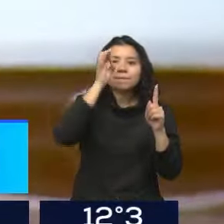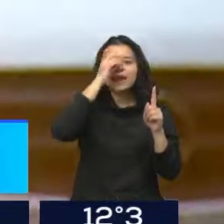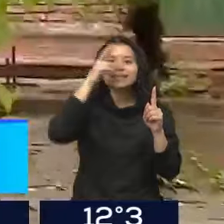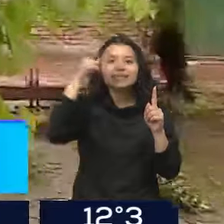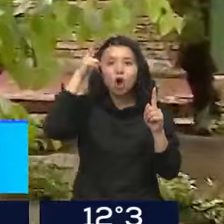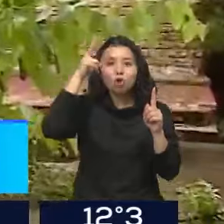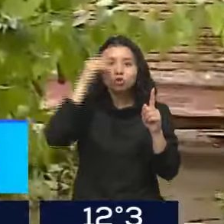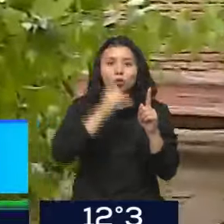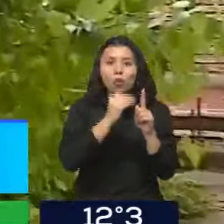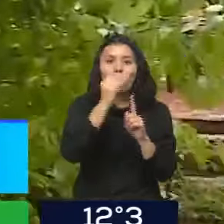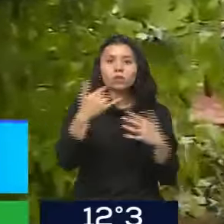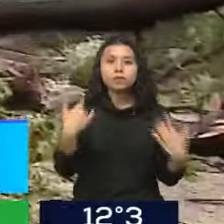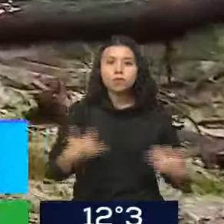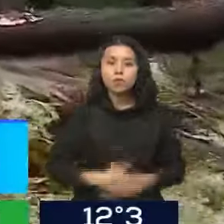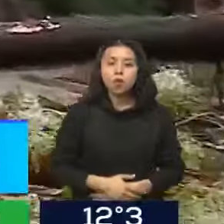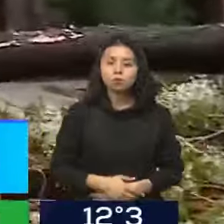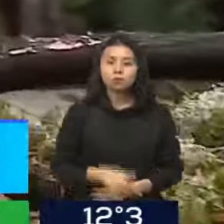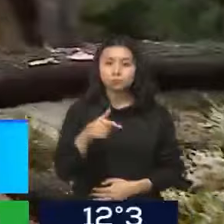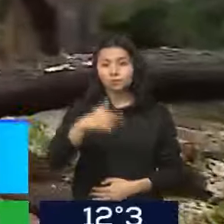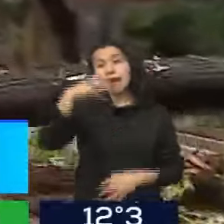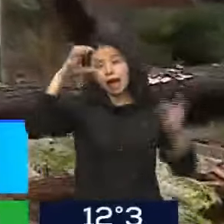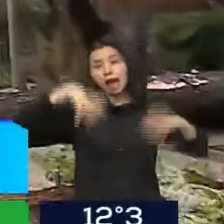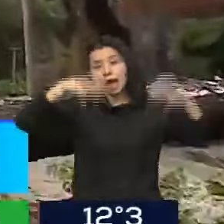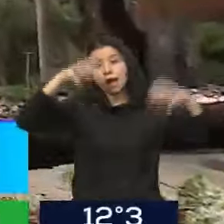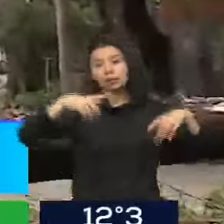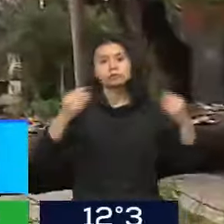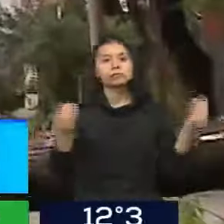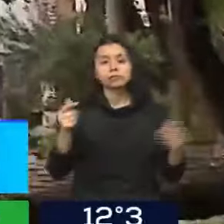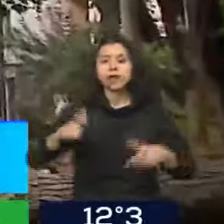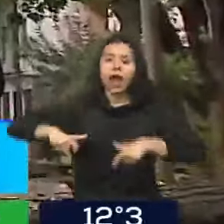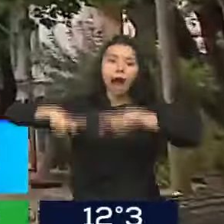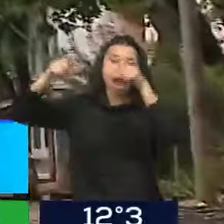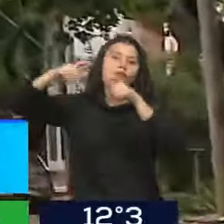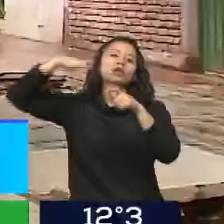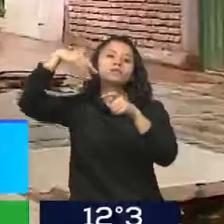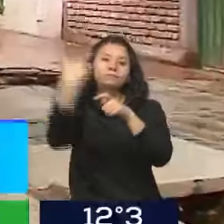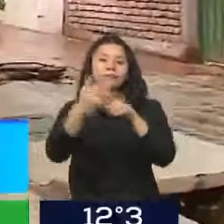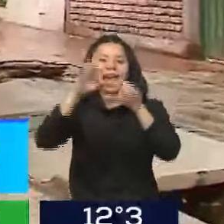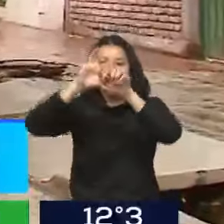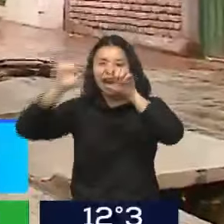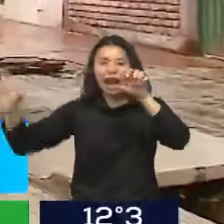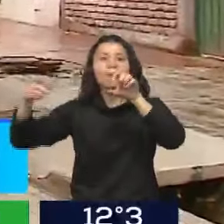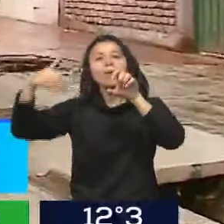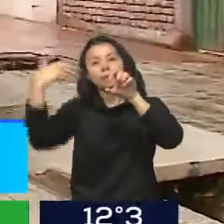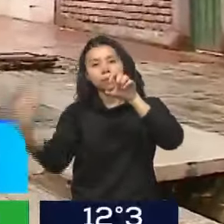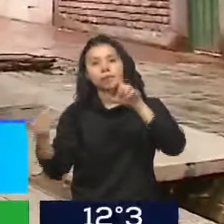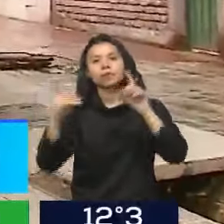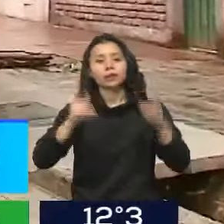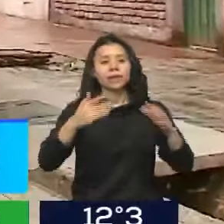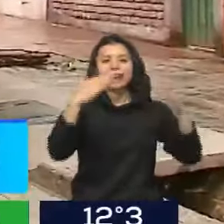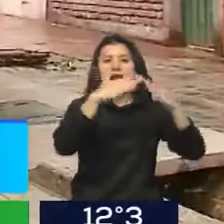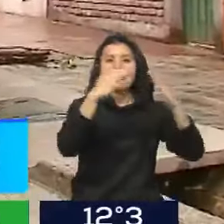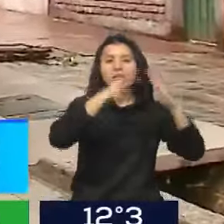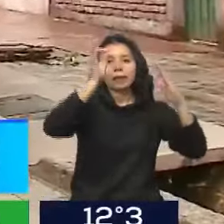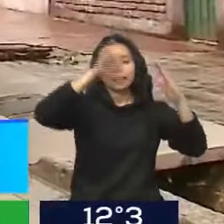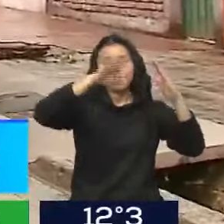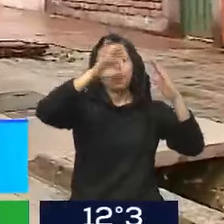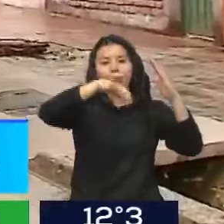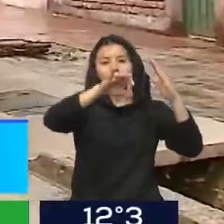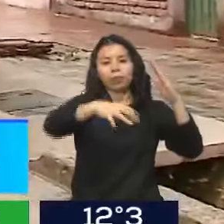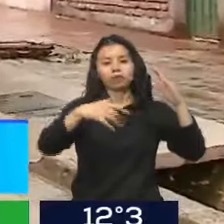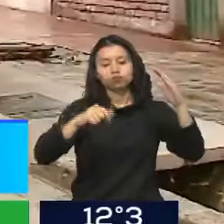Esta cantidad de agua provocó una gran cantidad de ramas, árboles caídos y filtraciones en viviendas. En ciudad hubo varias